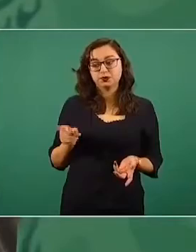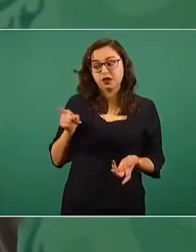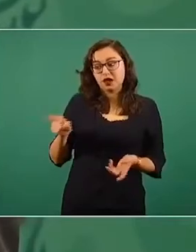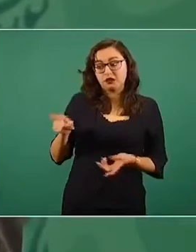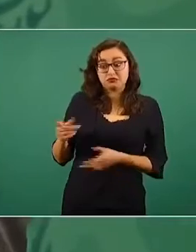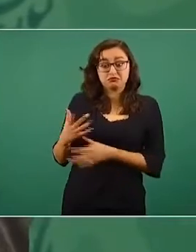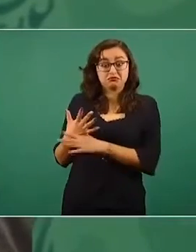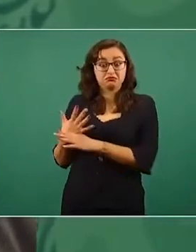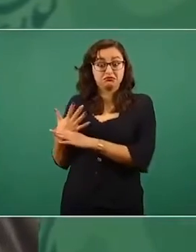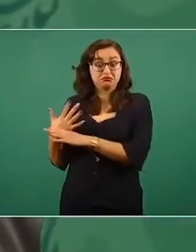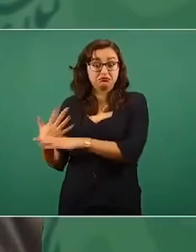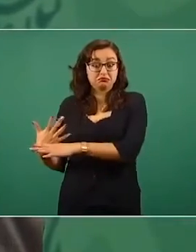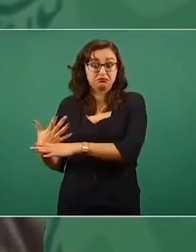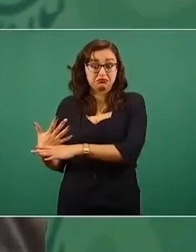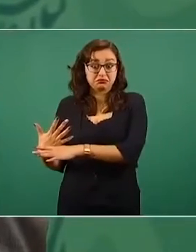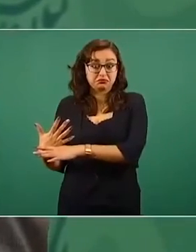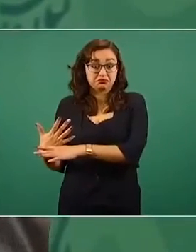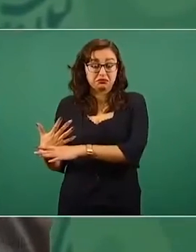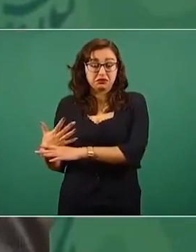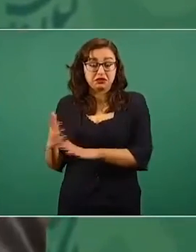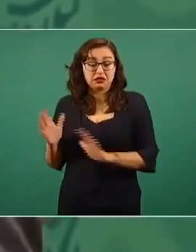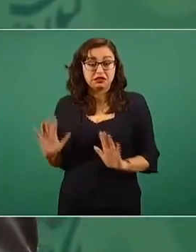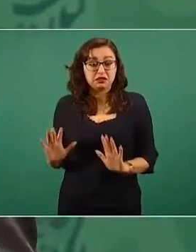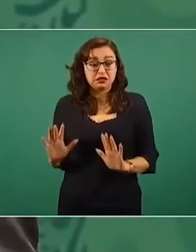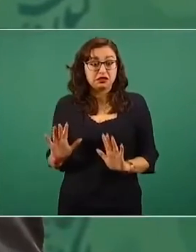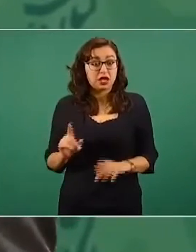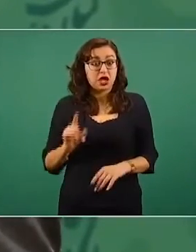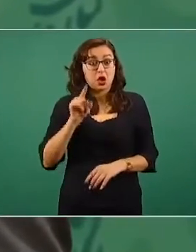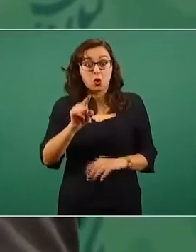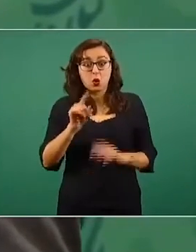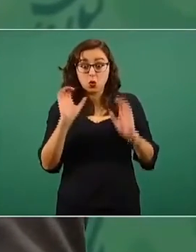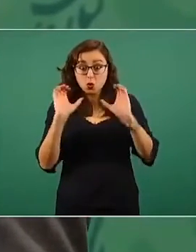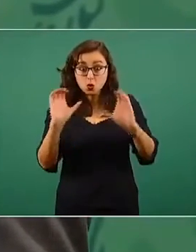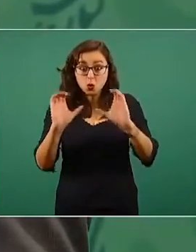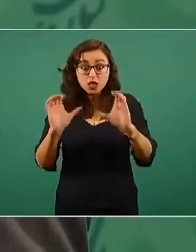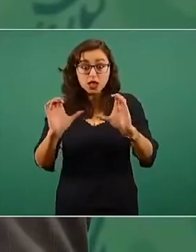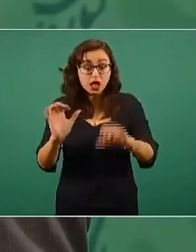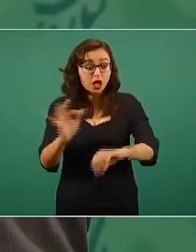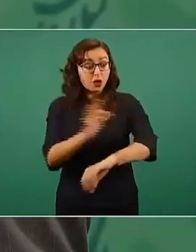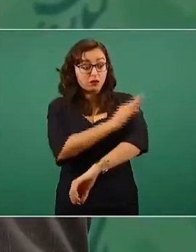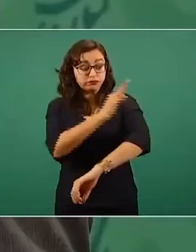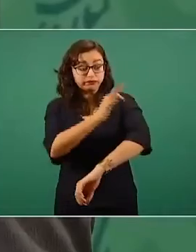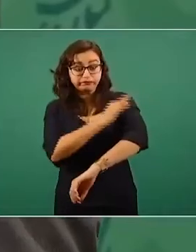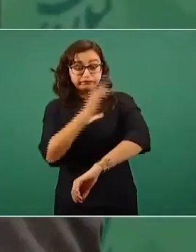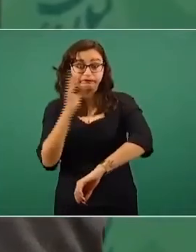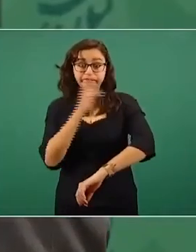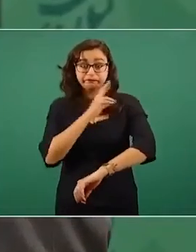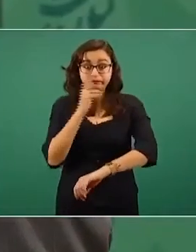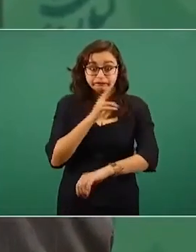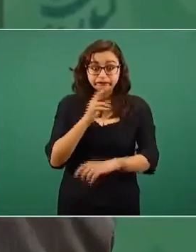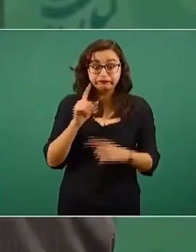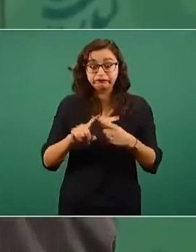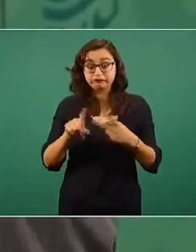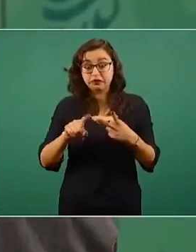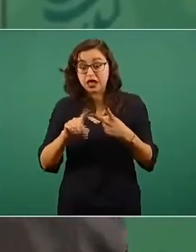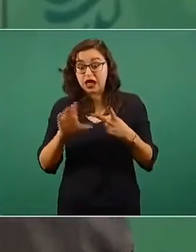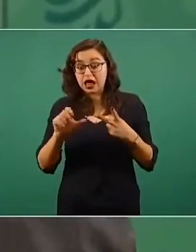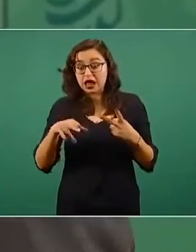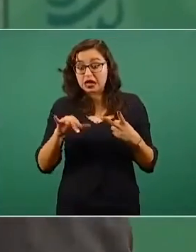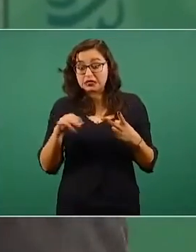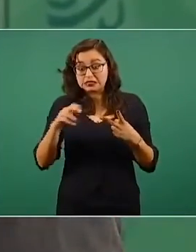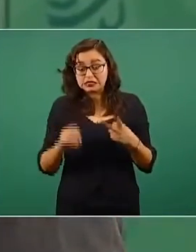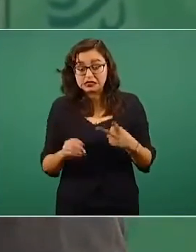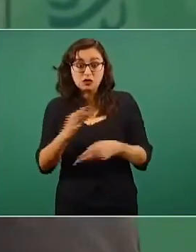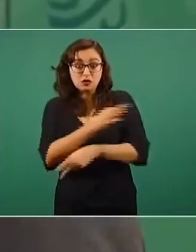con Sputnik o con la CanSino porque te van a